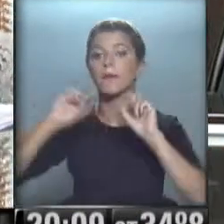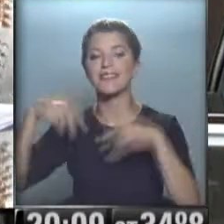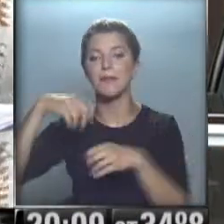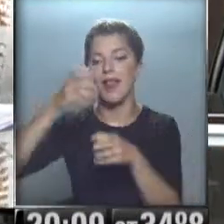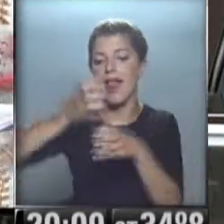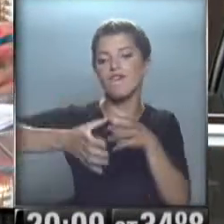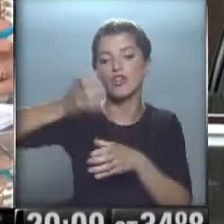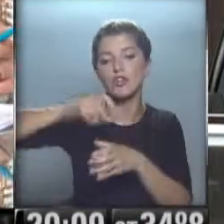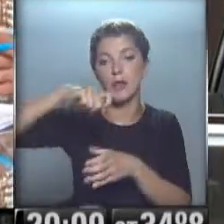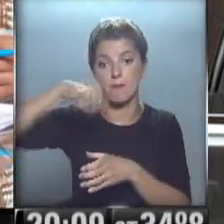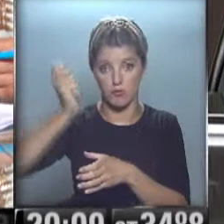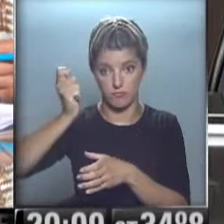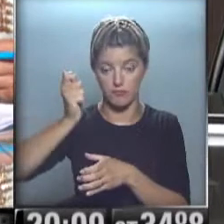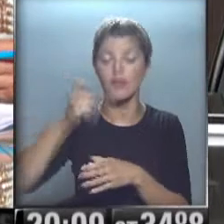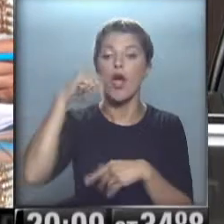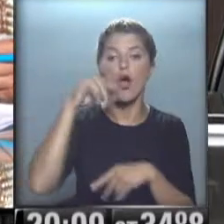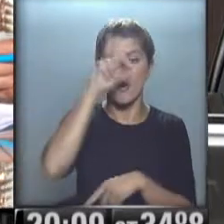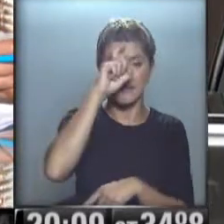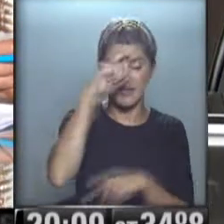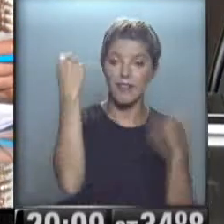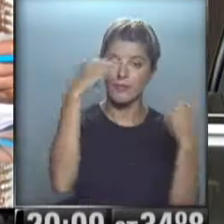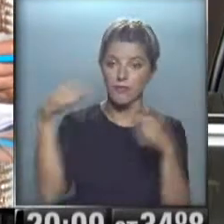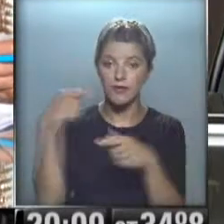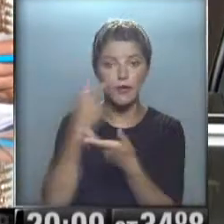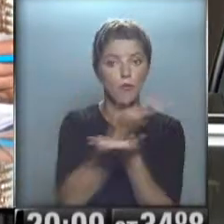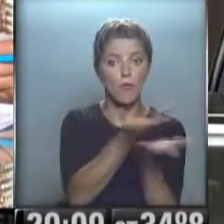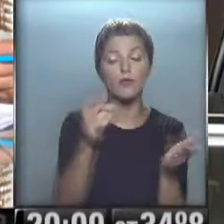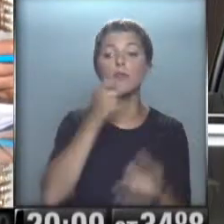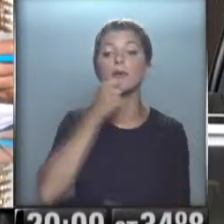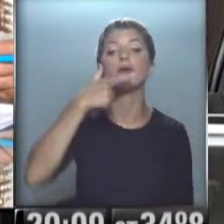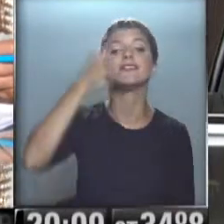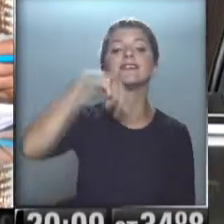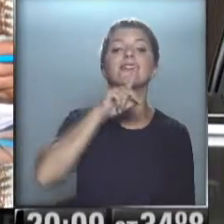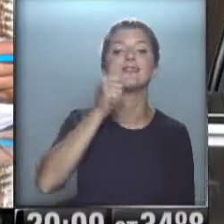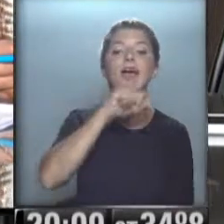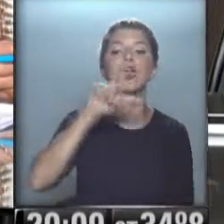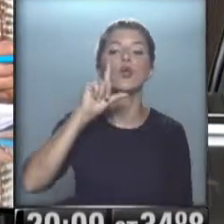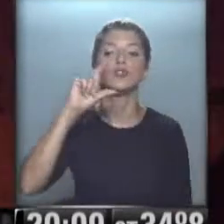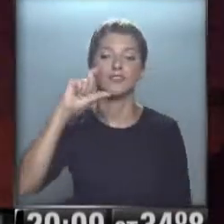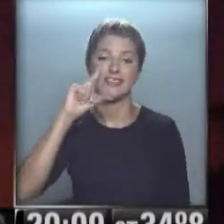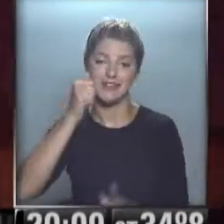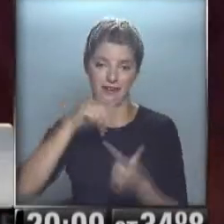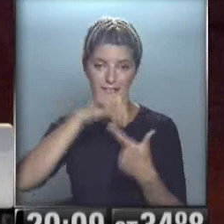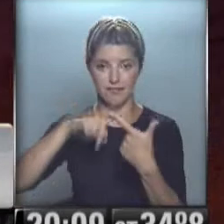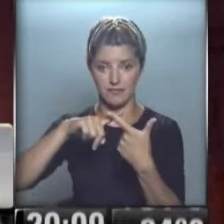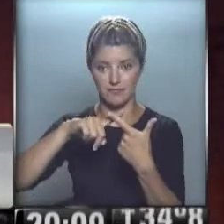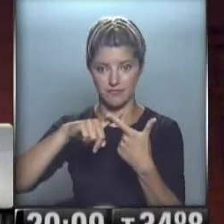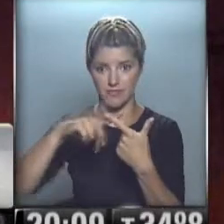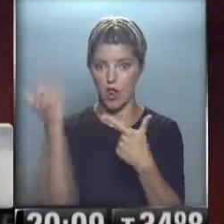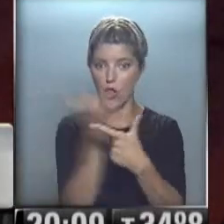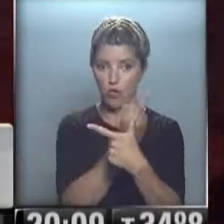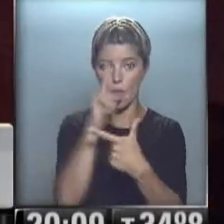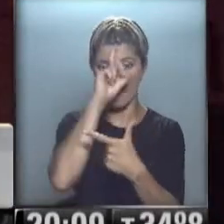los hospitales de la ciudad de Buenos Aires, estos eran los partes que se daban en el Santa Lucía y en el Hospital La Gleize.